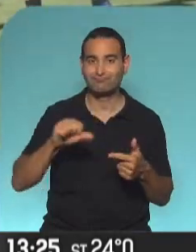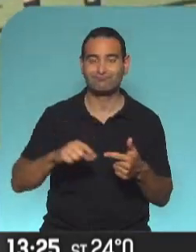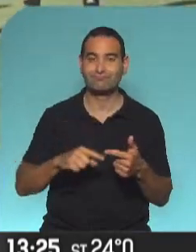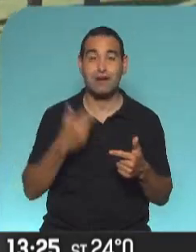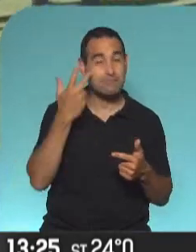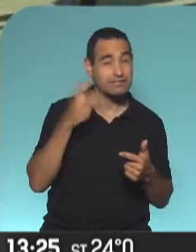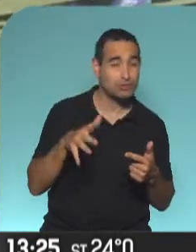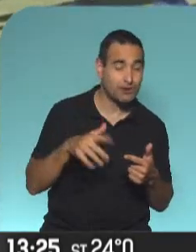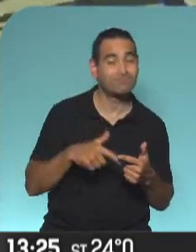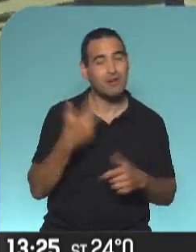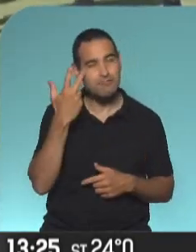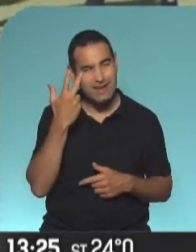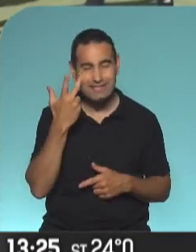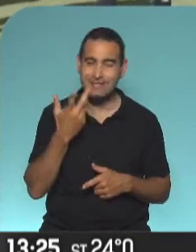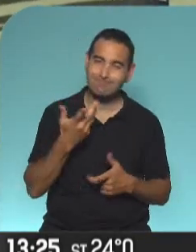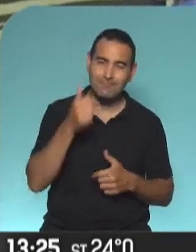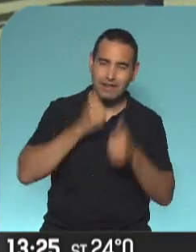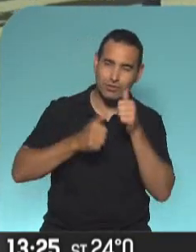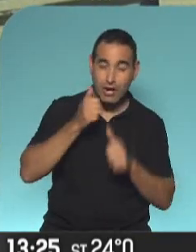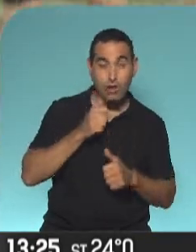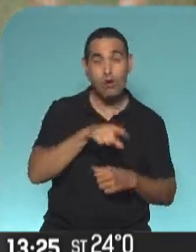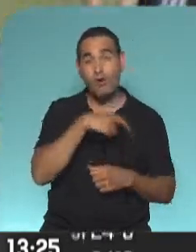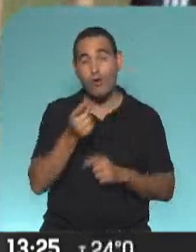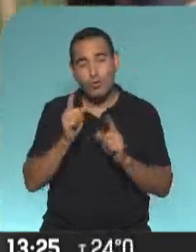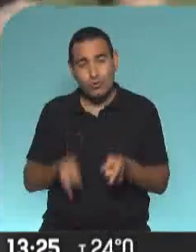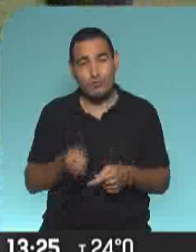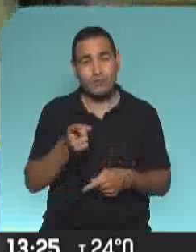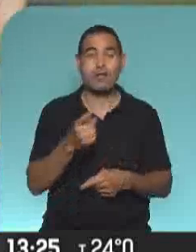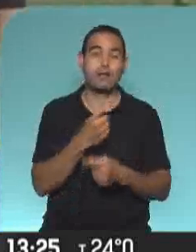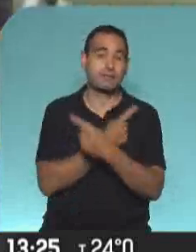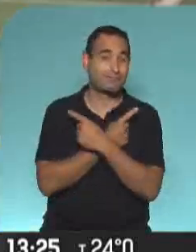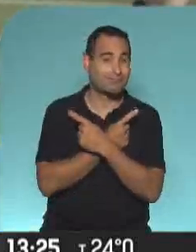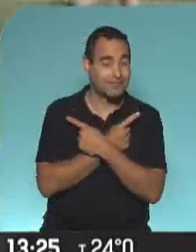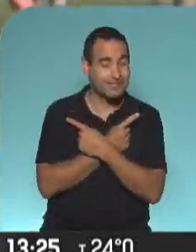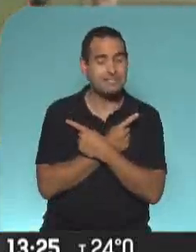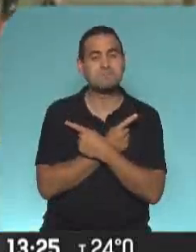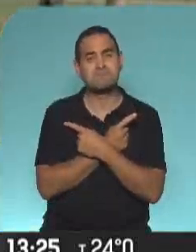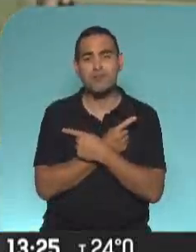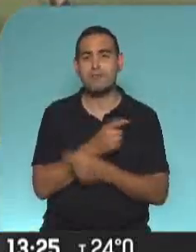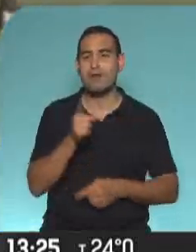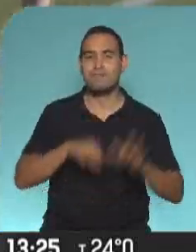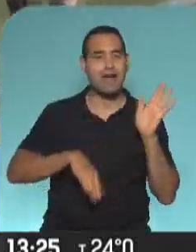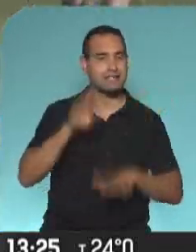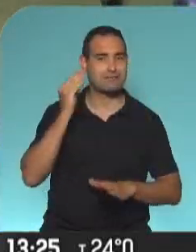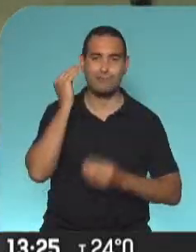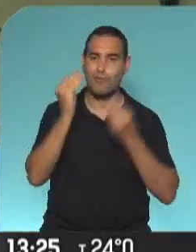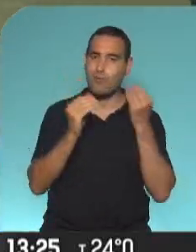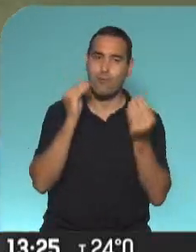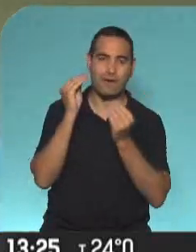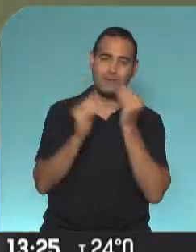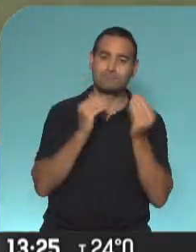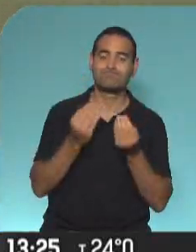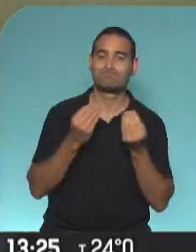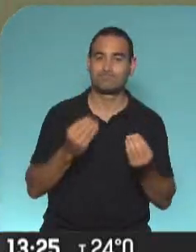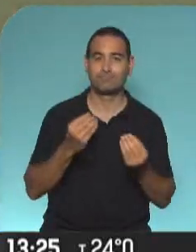Messi más o menos, ¿no? Y Messi llega tocado. Otro que viene tocado es Lautaro Martínez. Pero el que más preocupa por esta hora